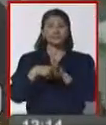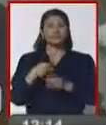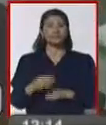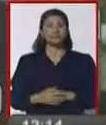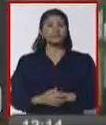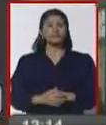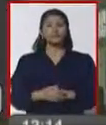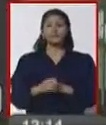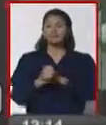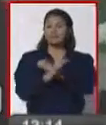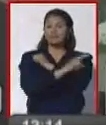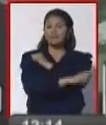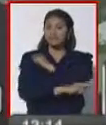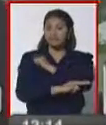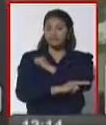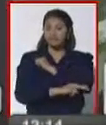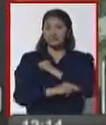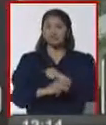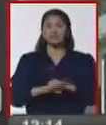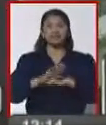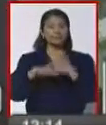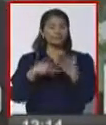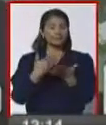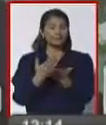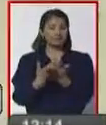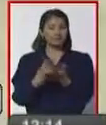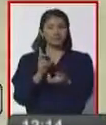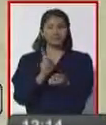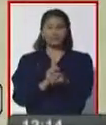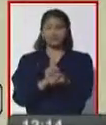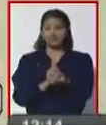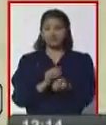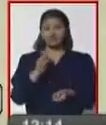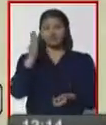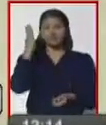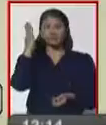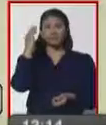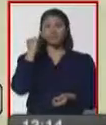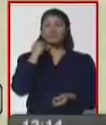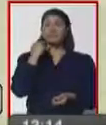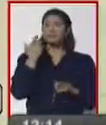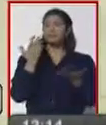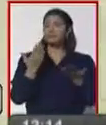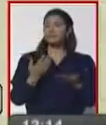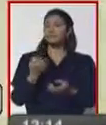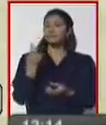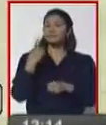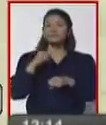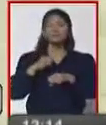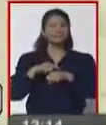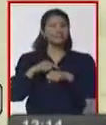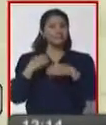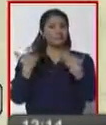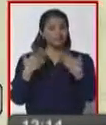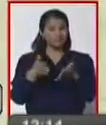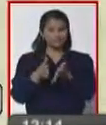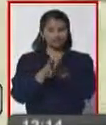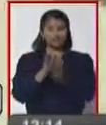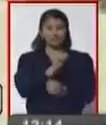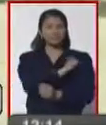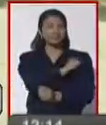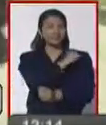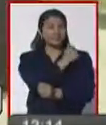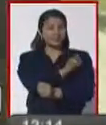por la Federación a nivel nacional de todos los profesionales en salud, debido a que nosotros hace mucho tiempo ya venimos exigiendo que